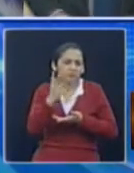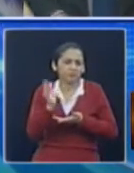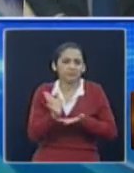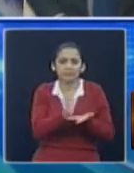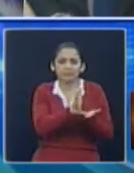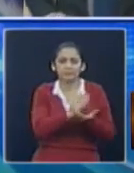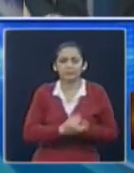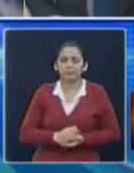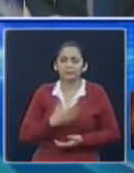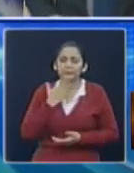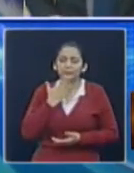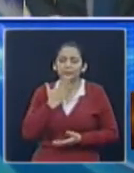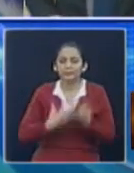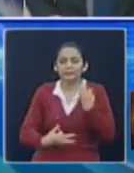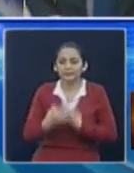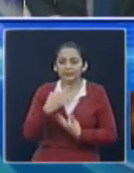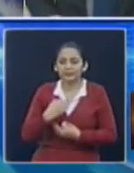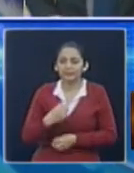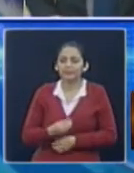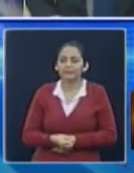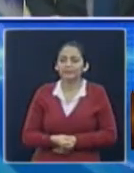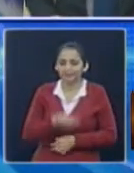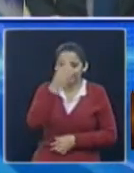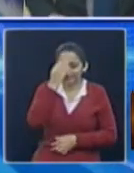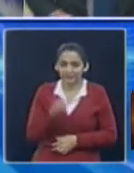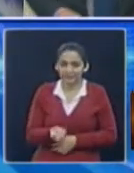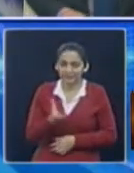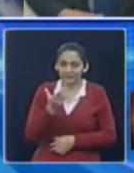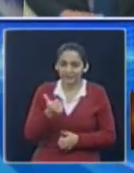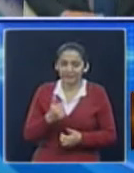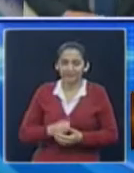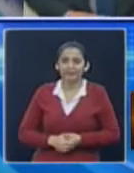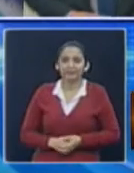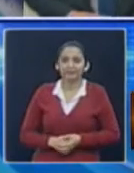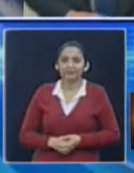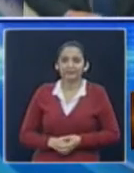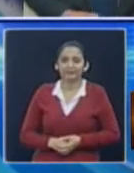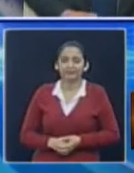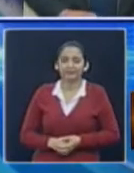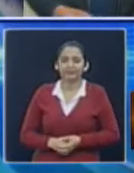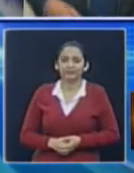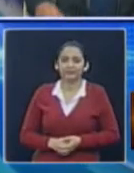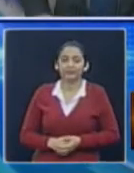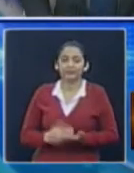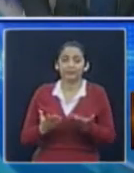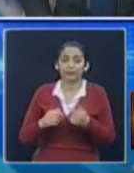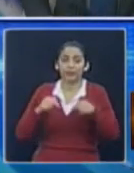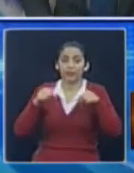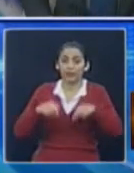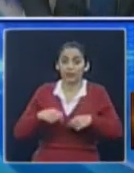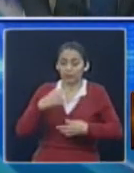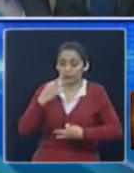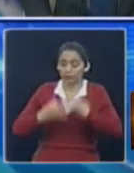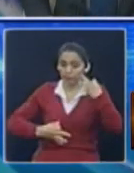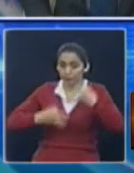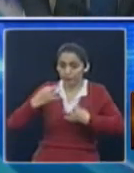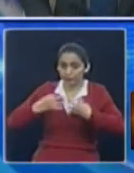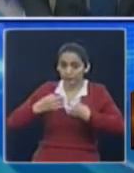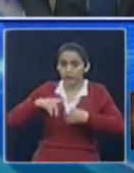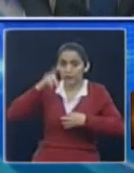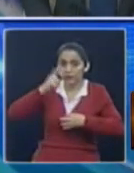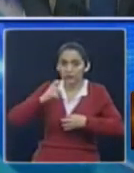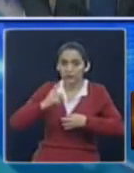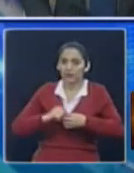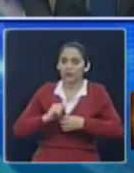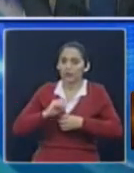ecuatoriano tiene varias etapas. Hay un proceso previo que se llama